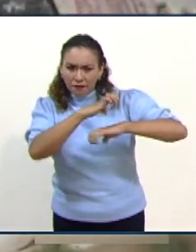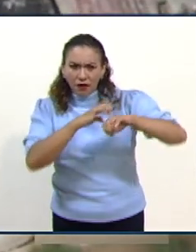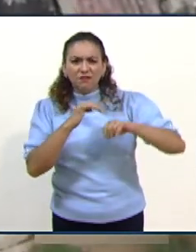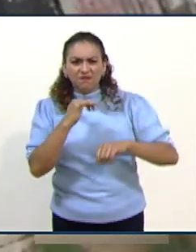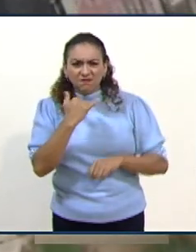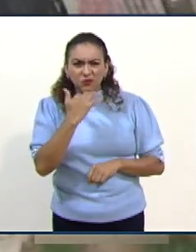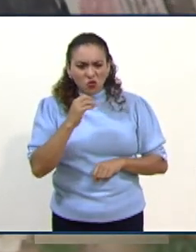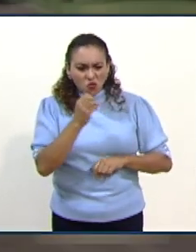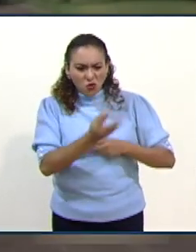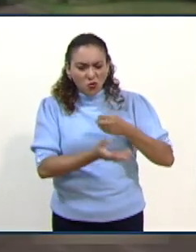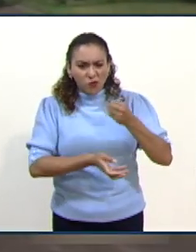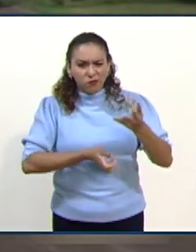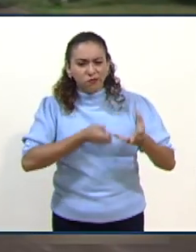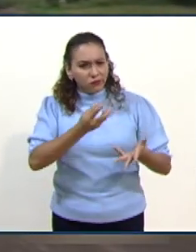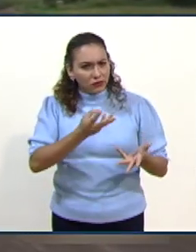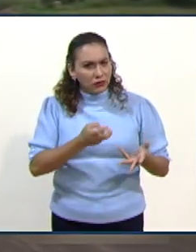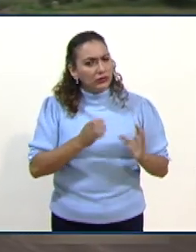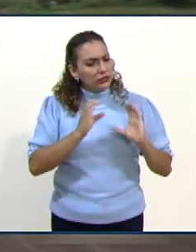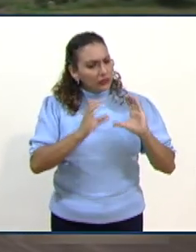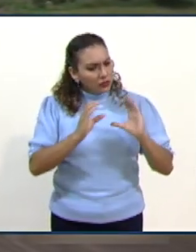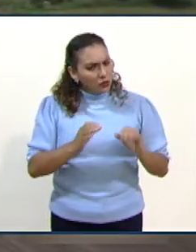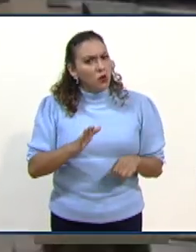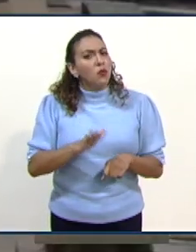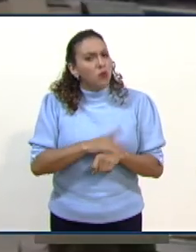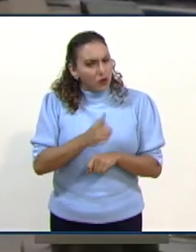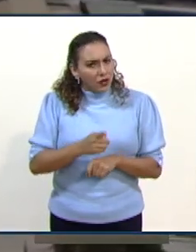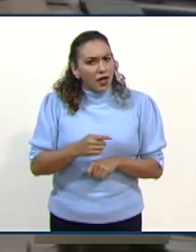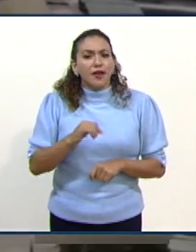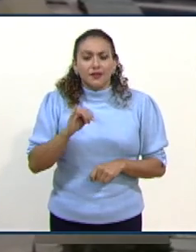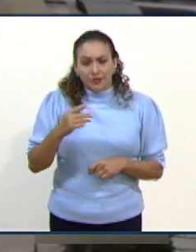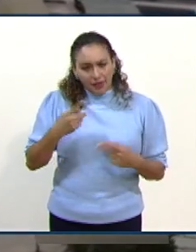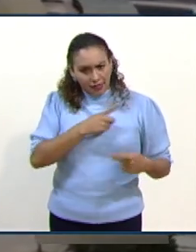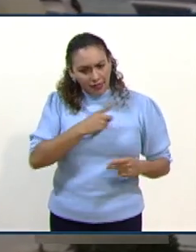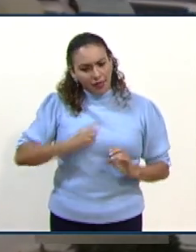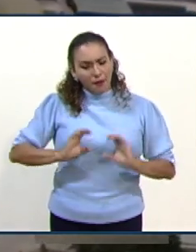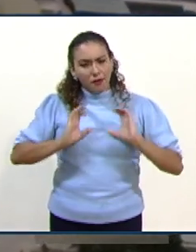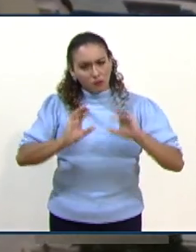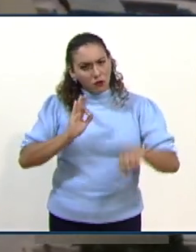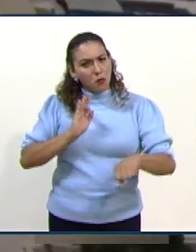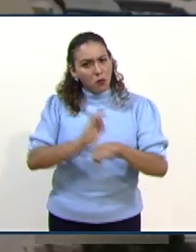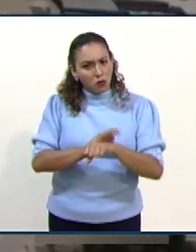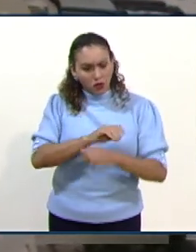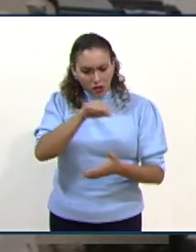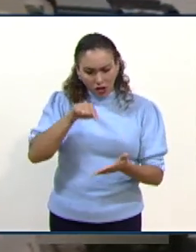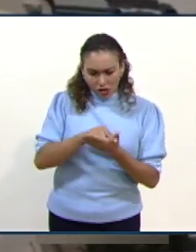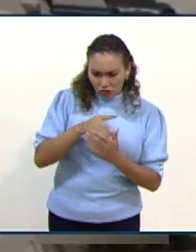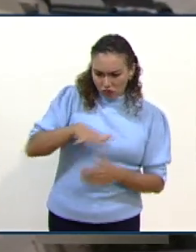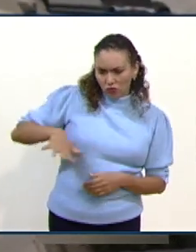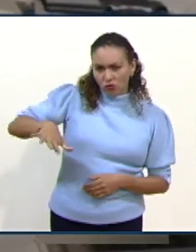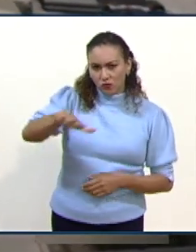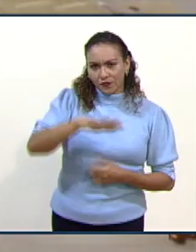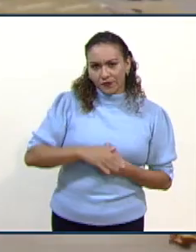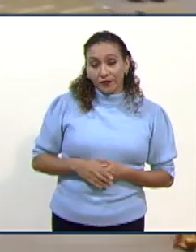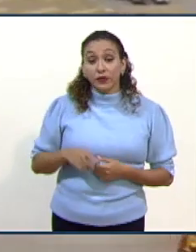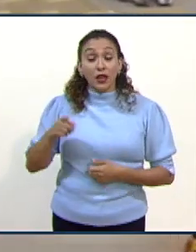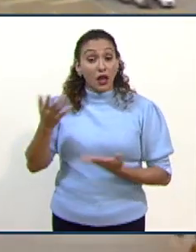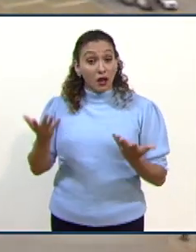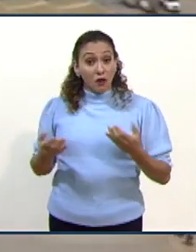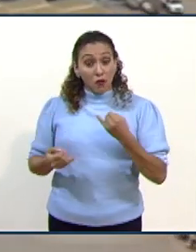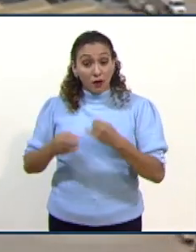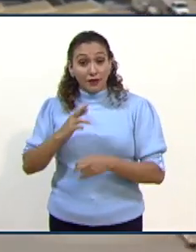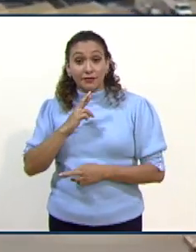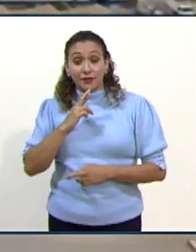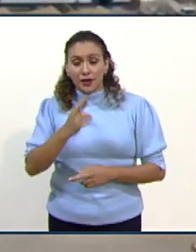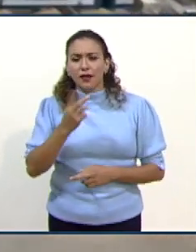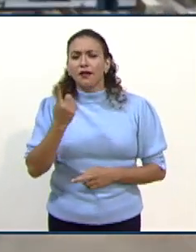de la falta de regulación de la central por parte de las autoridades federales. La sentencia obliga a las autoridades